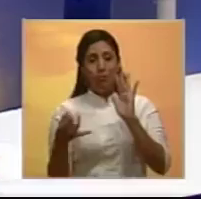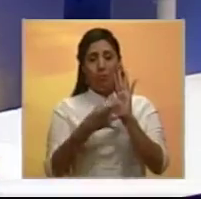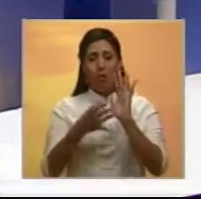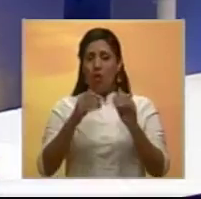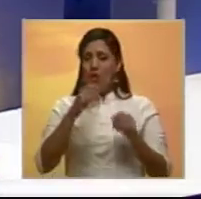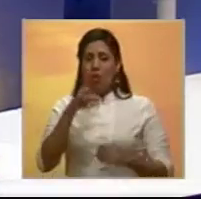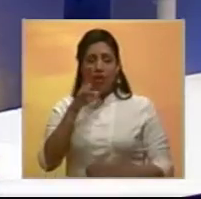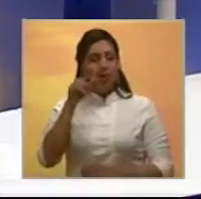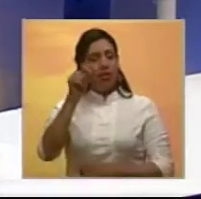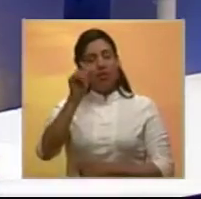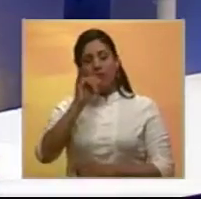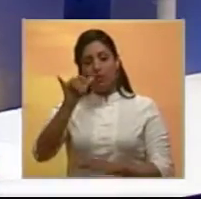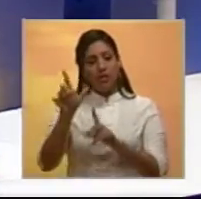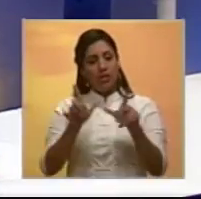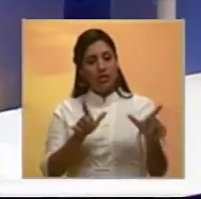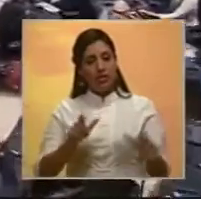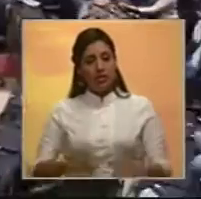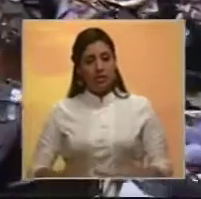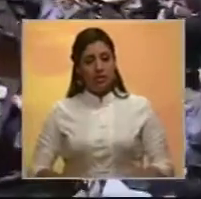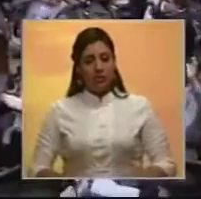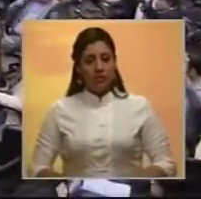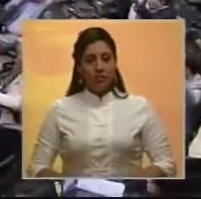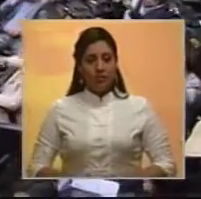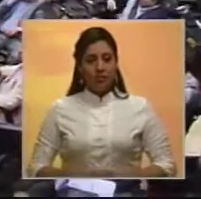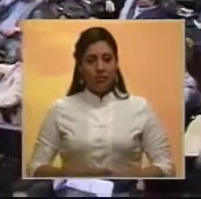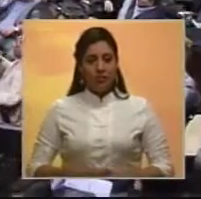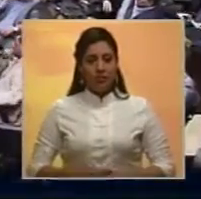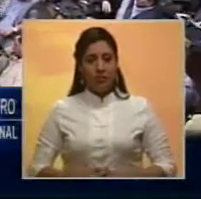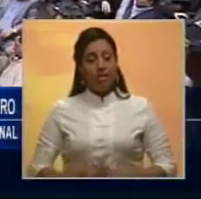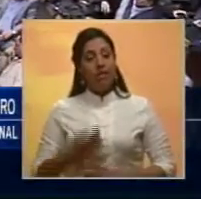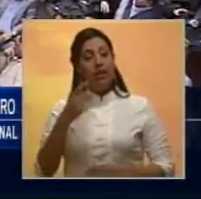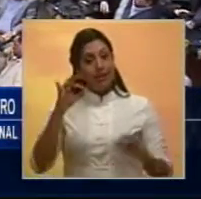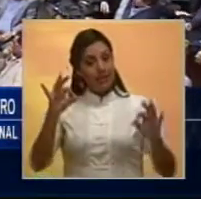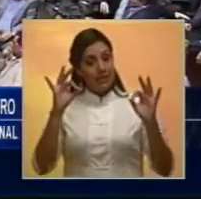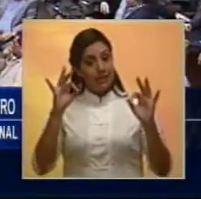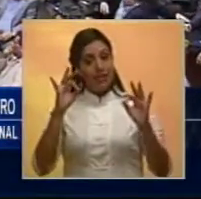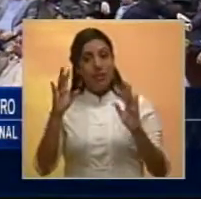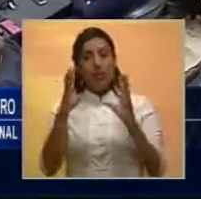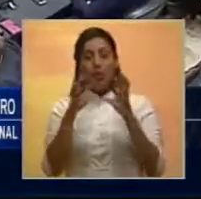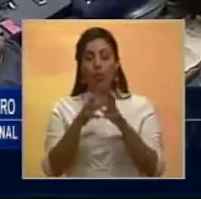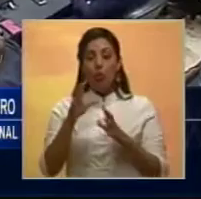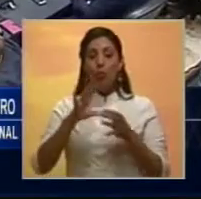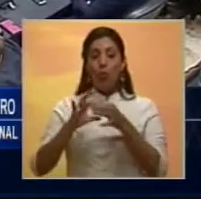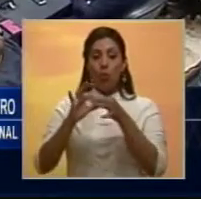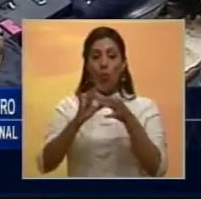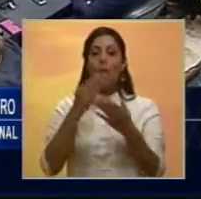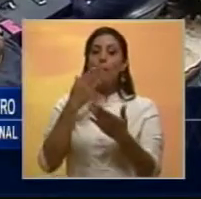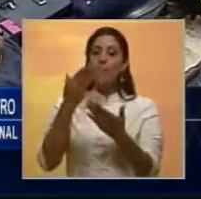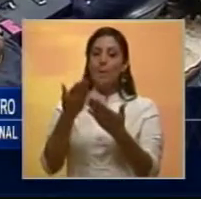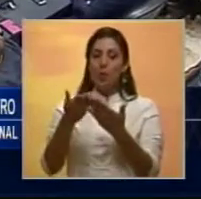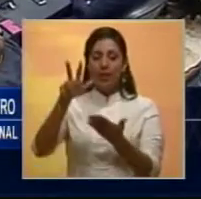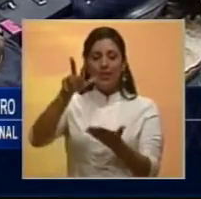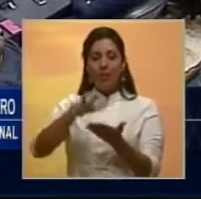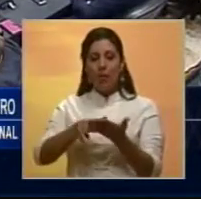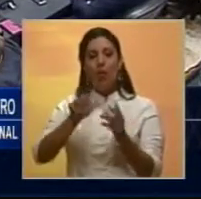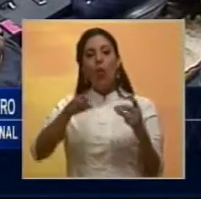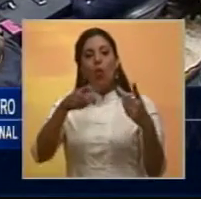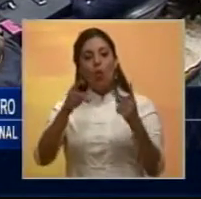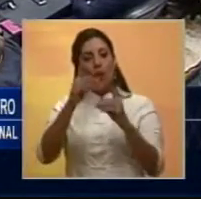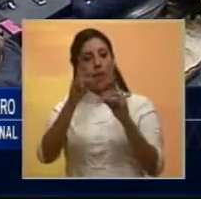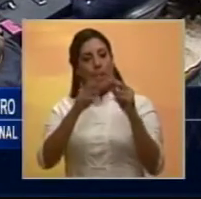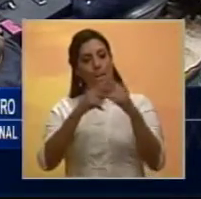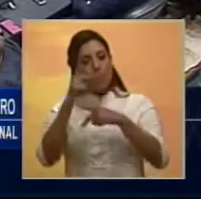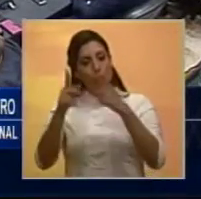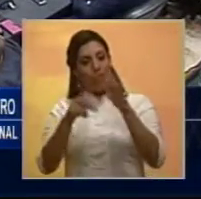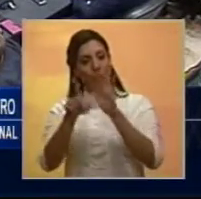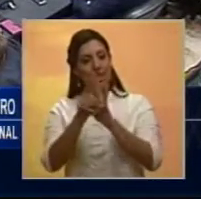Ángel López nos amplía esta información. En sesión ordinaria, la bancada de la Unidad planteó y aprobó retomar el proceso legal